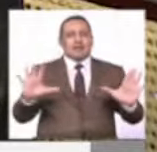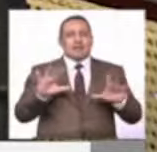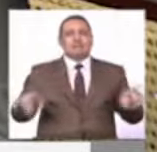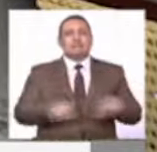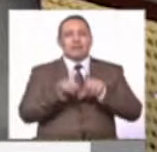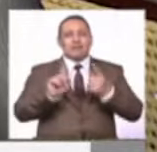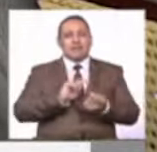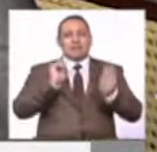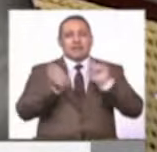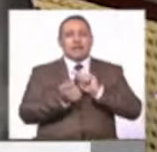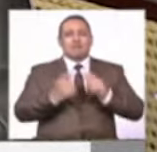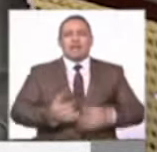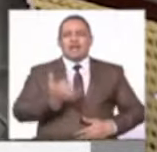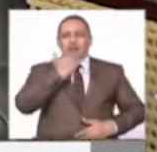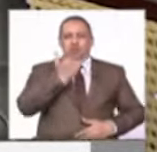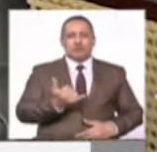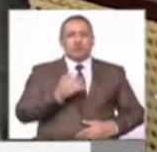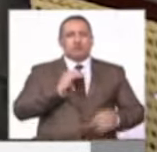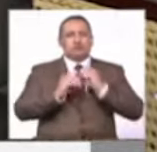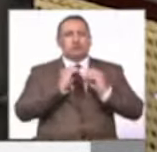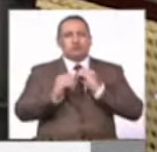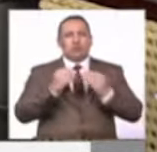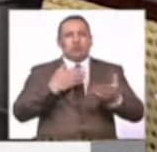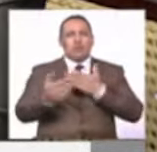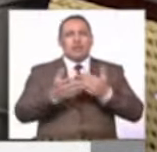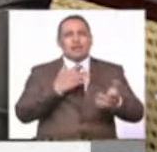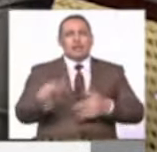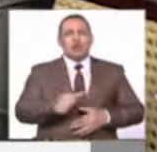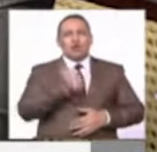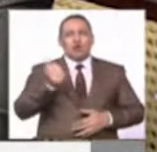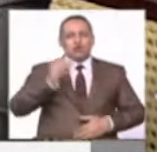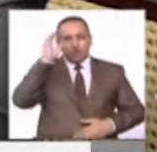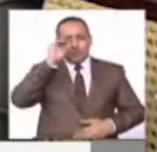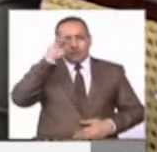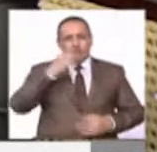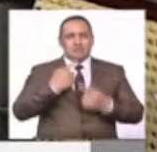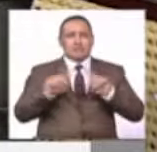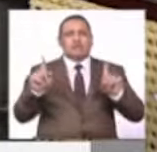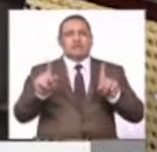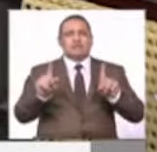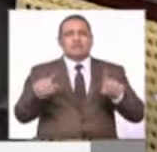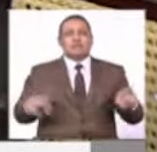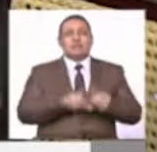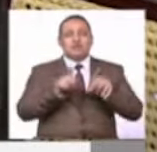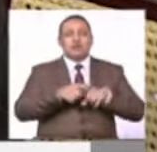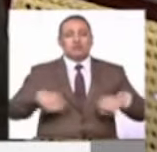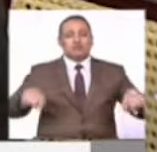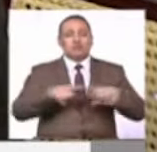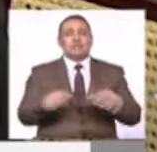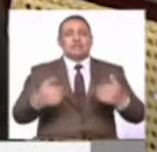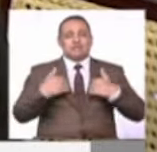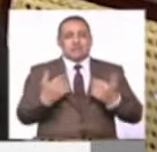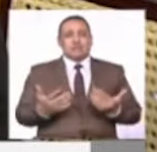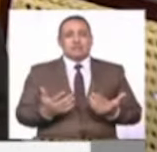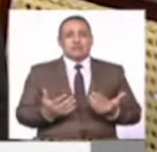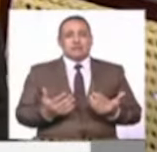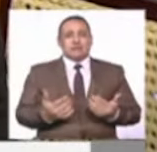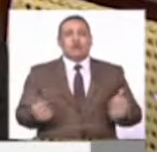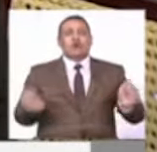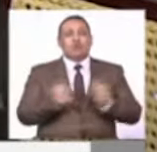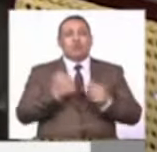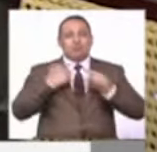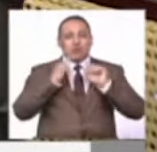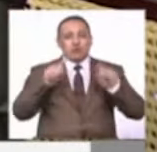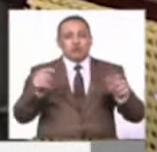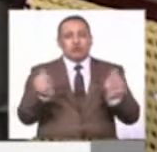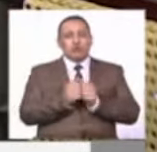convierte en Absurda e insostenible cualquier otra opinión distinta ustedes cuentan por lo menos